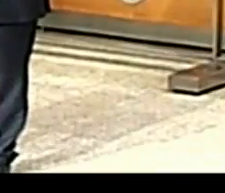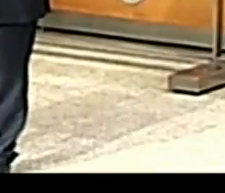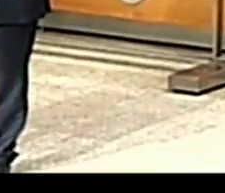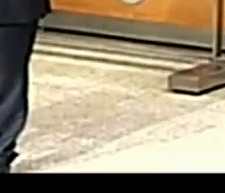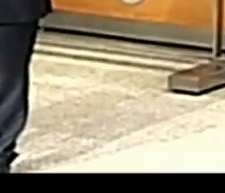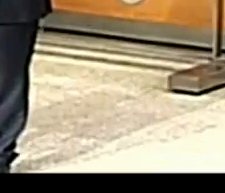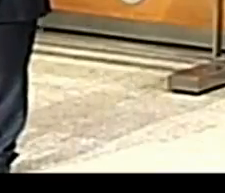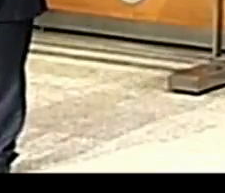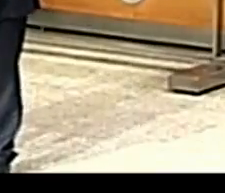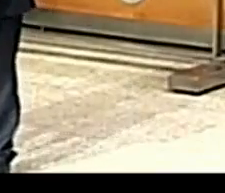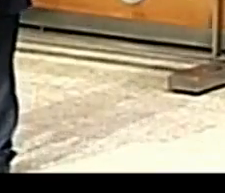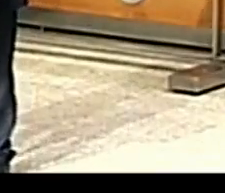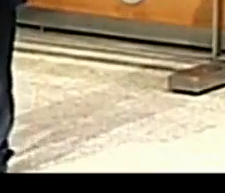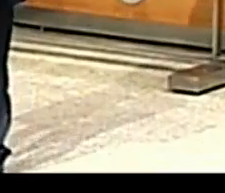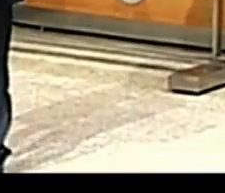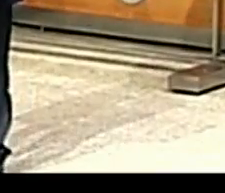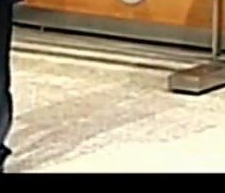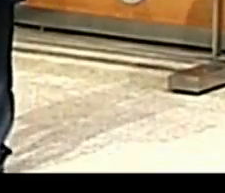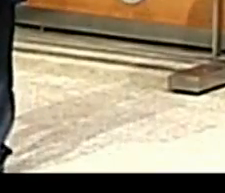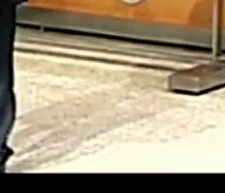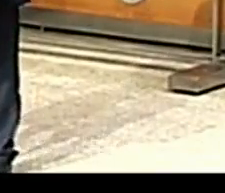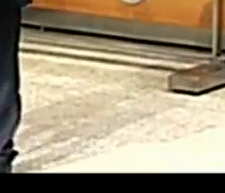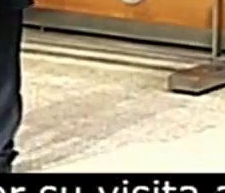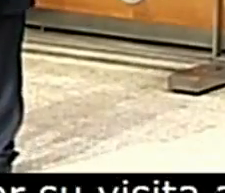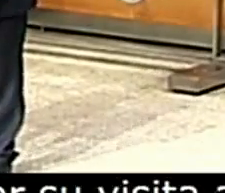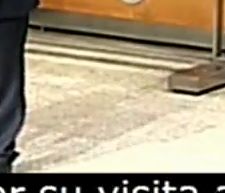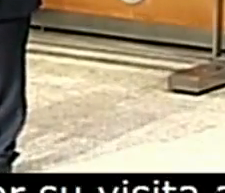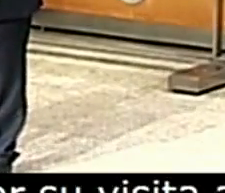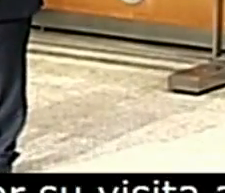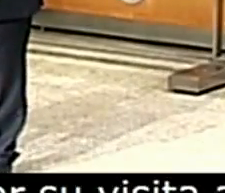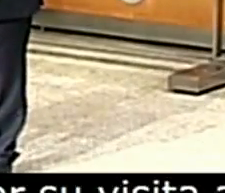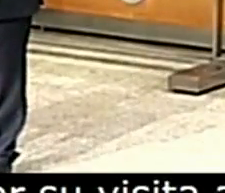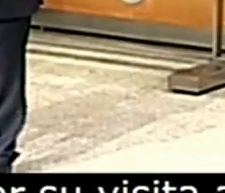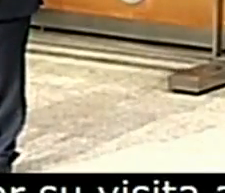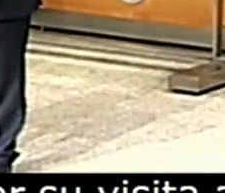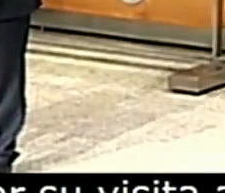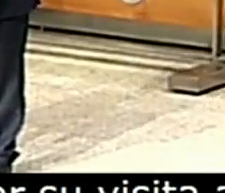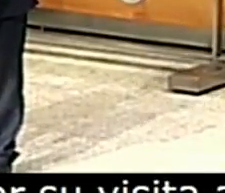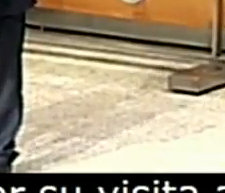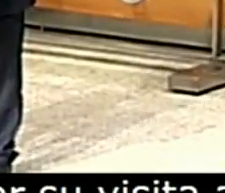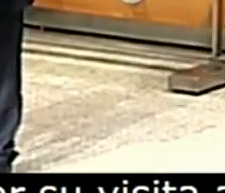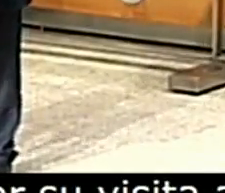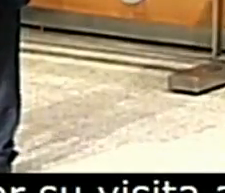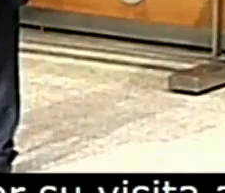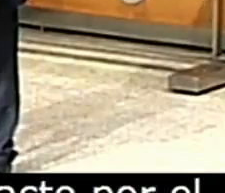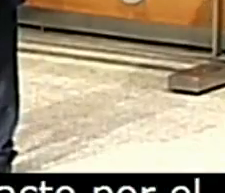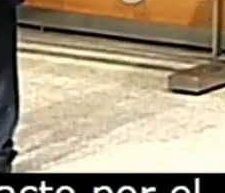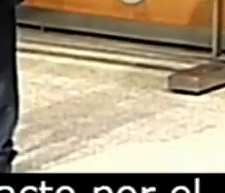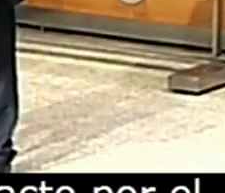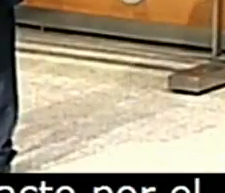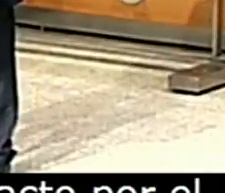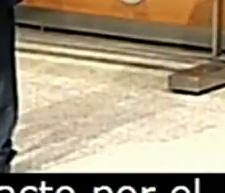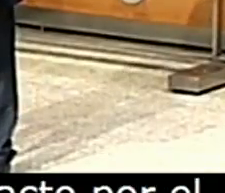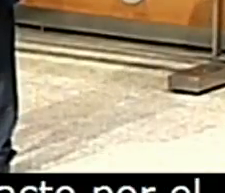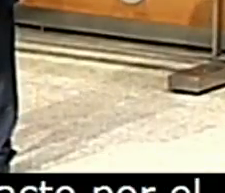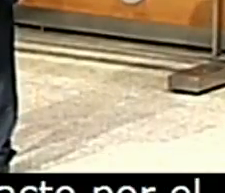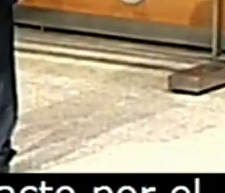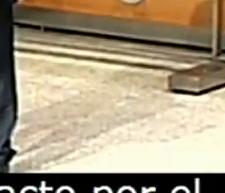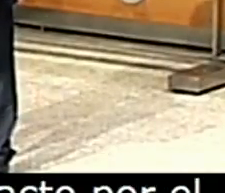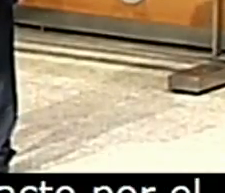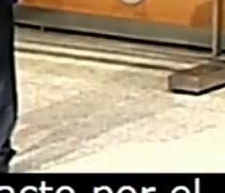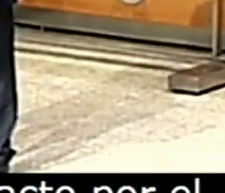Extremadura, su reunión con los miembros del Pacto por el Ferrocarril, sus compromisos que ahora